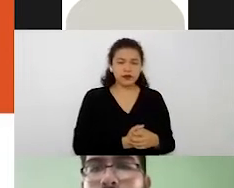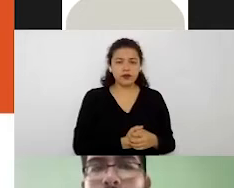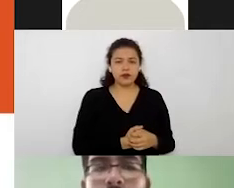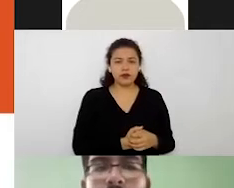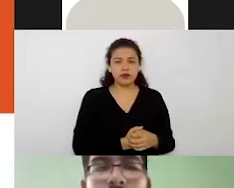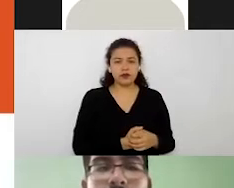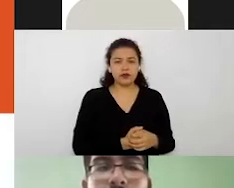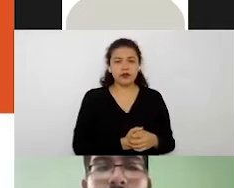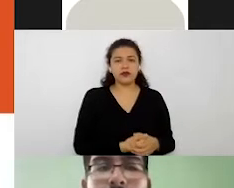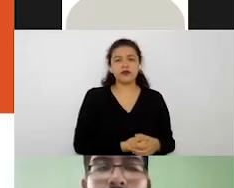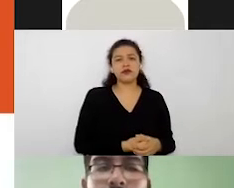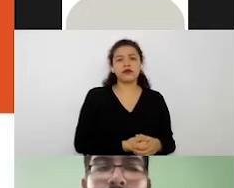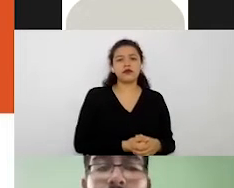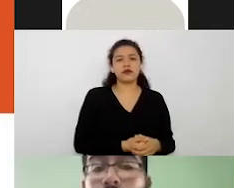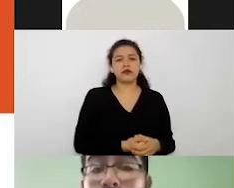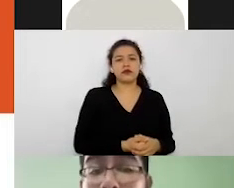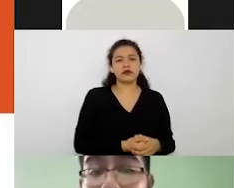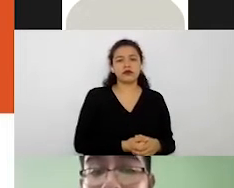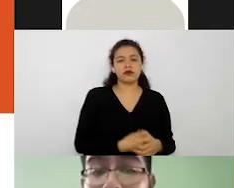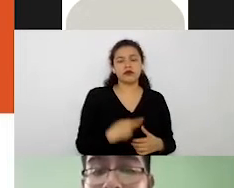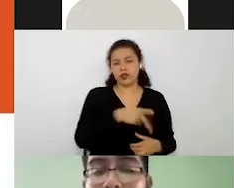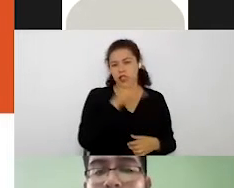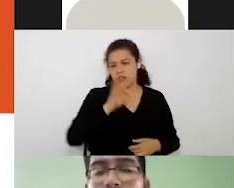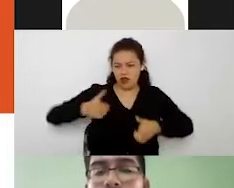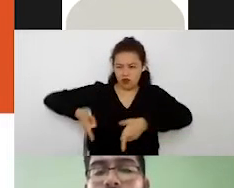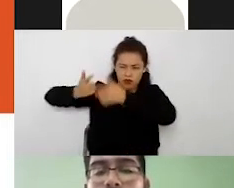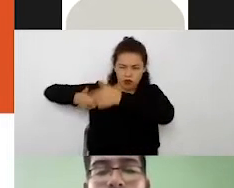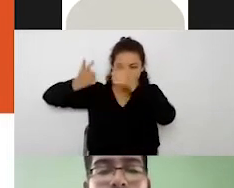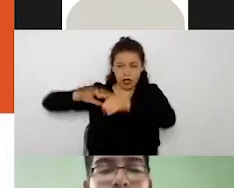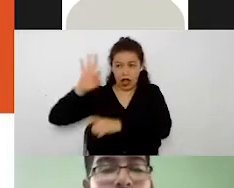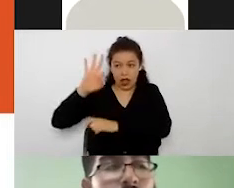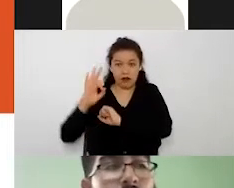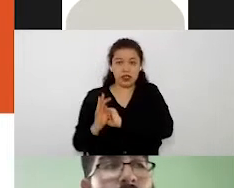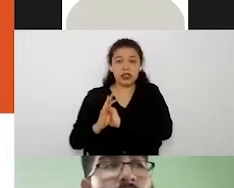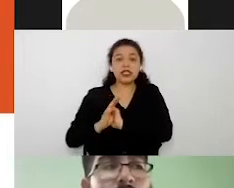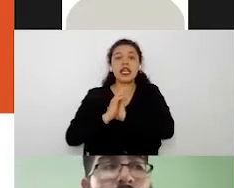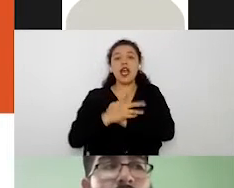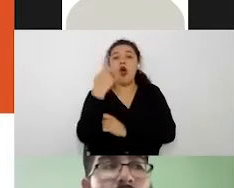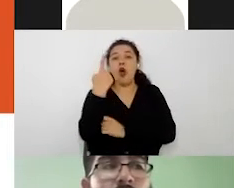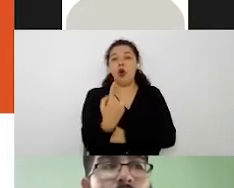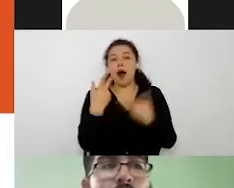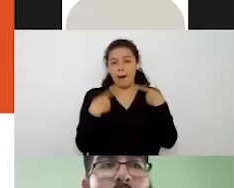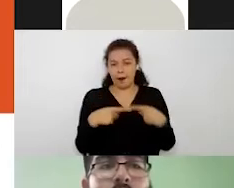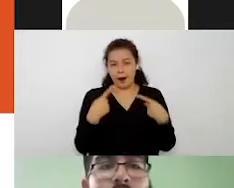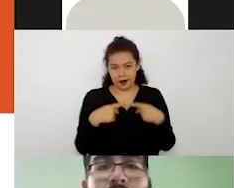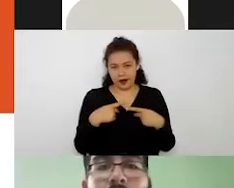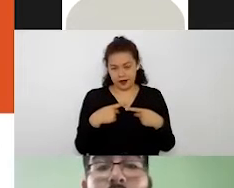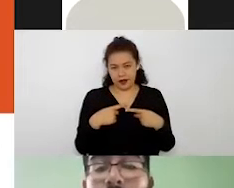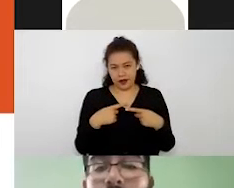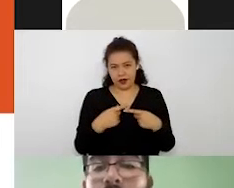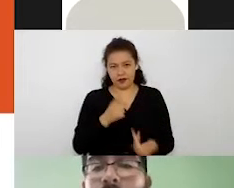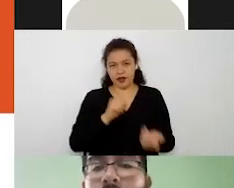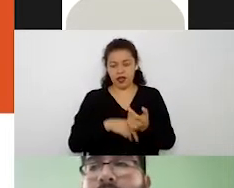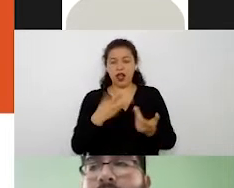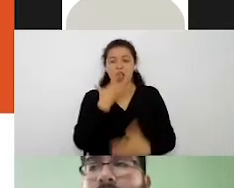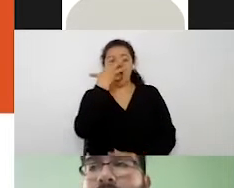una amenaza de tiroteo, por ejemplo, y una de las personas de nuestro personal salió